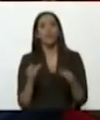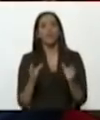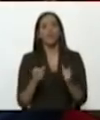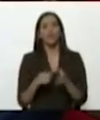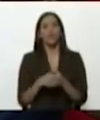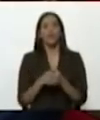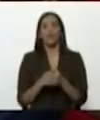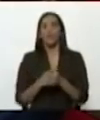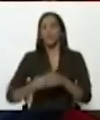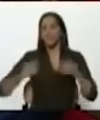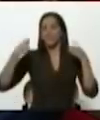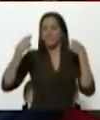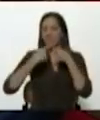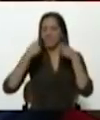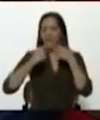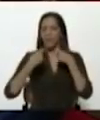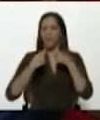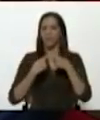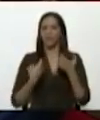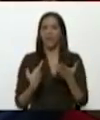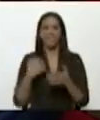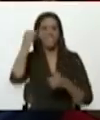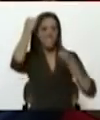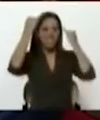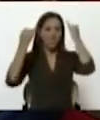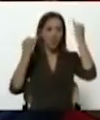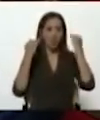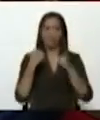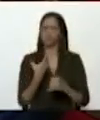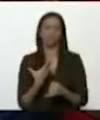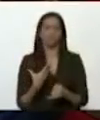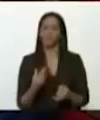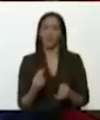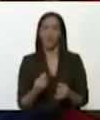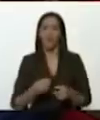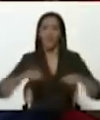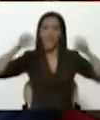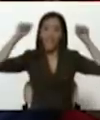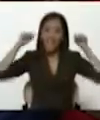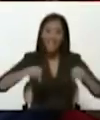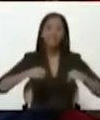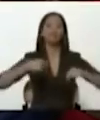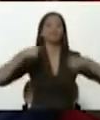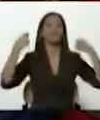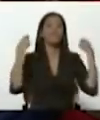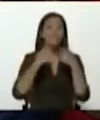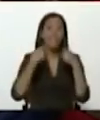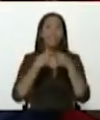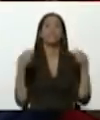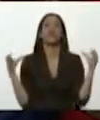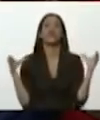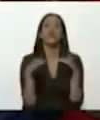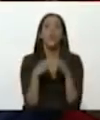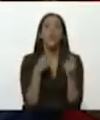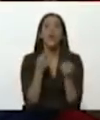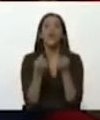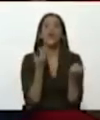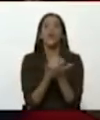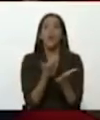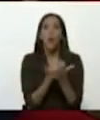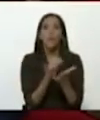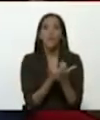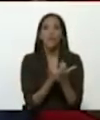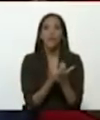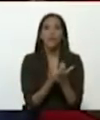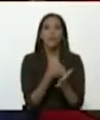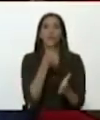un enfrentamiento entre corrientes ideológicas. Esto es un enfrentamiento entre grupos económicos. ¿Por